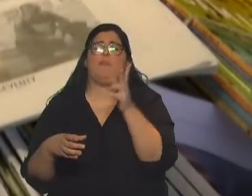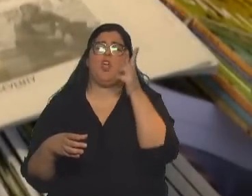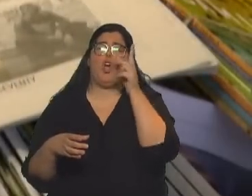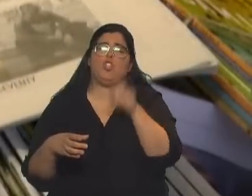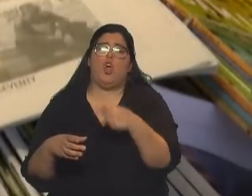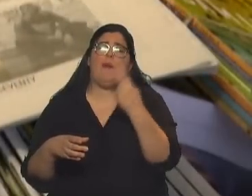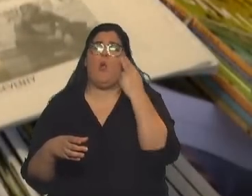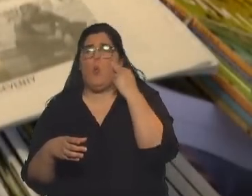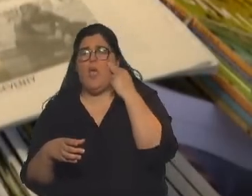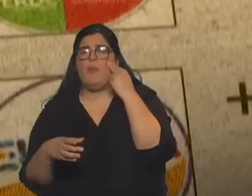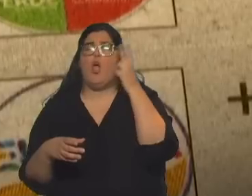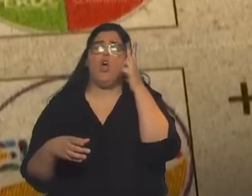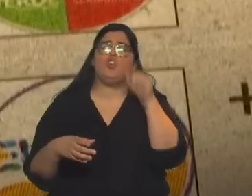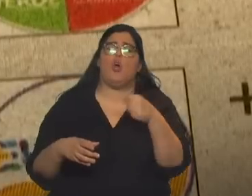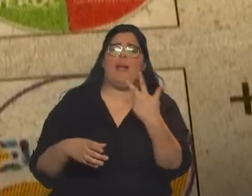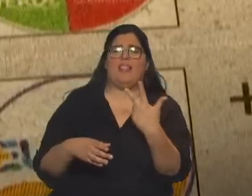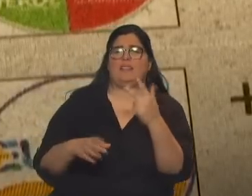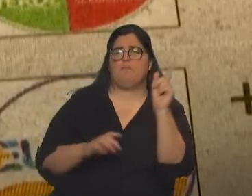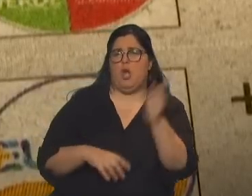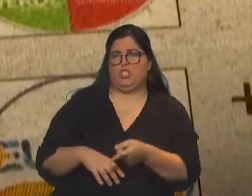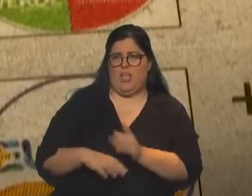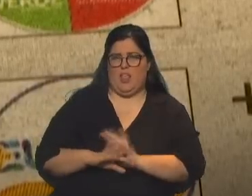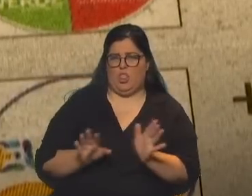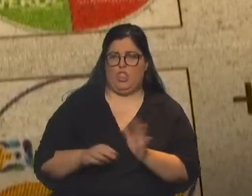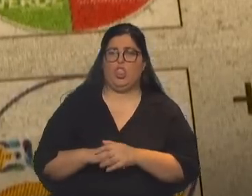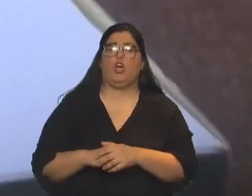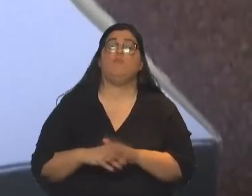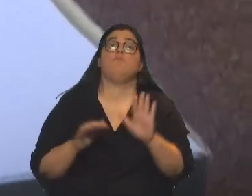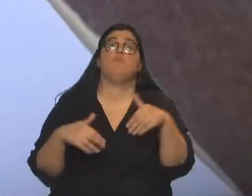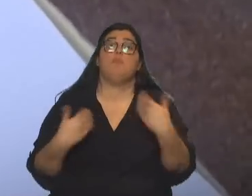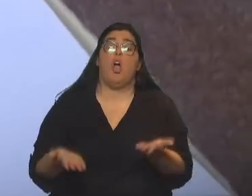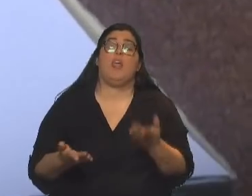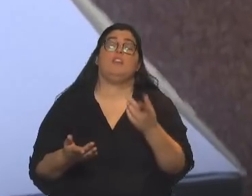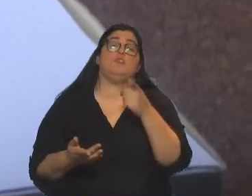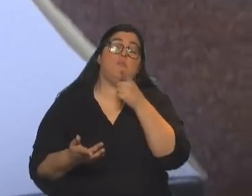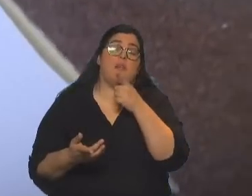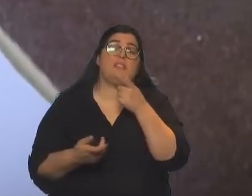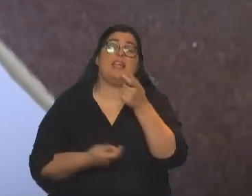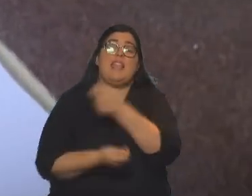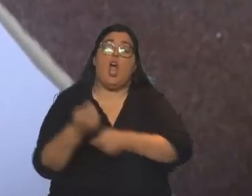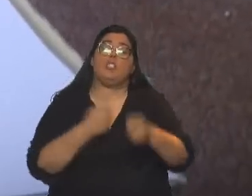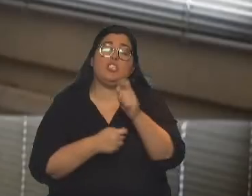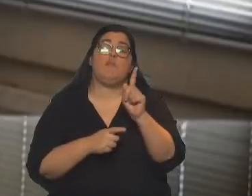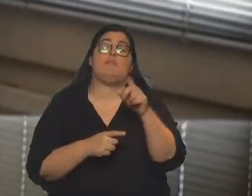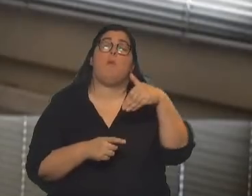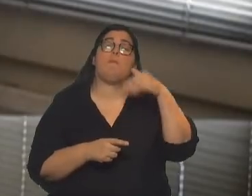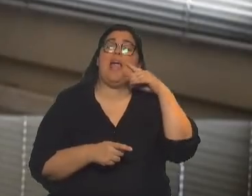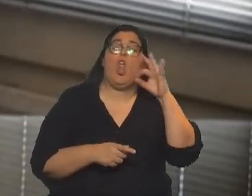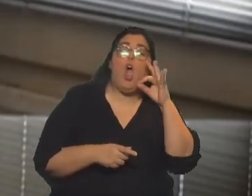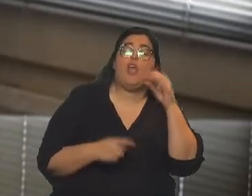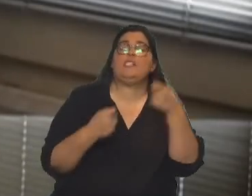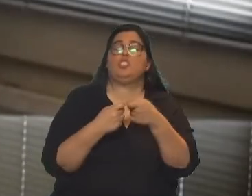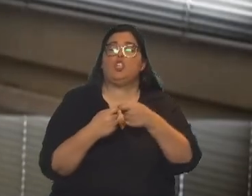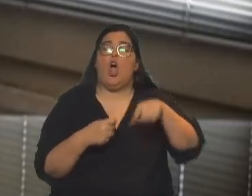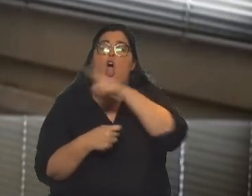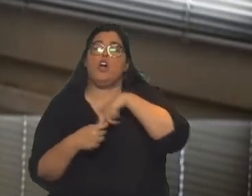y el 8,3% respectivamente. Será por eso que las negociaciones entre Meloni y sus socios empiezan a tensarse